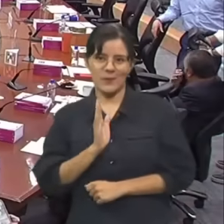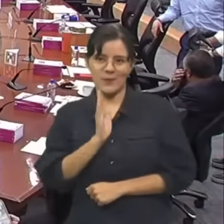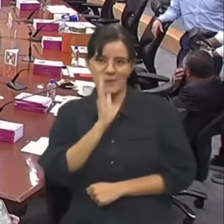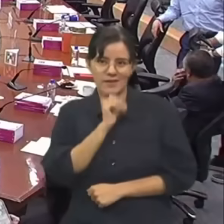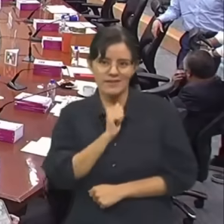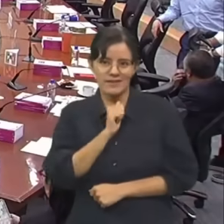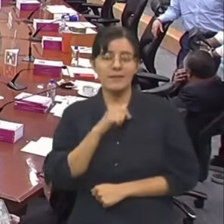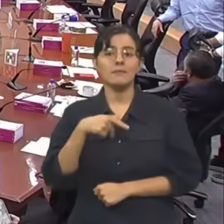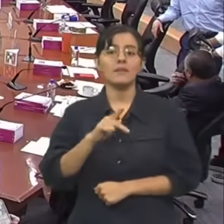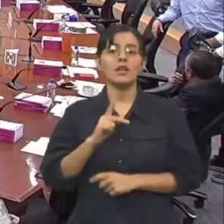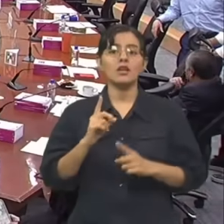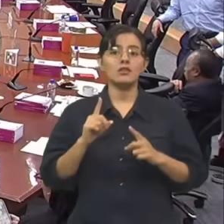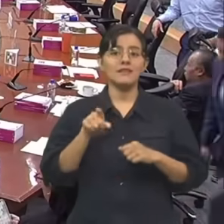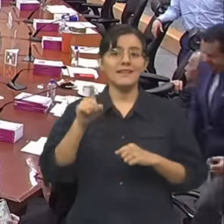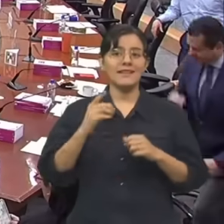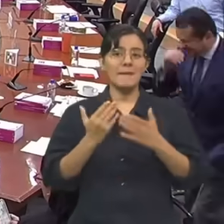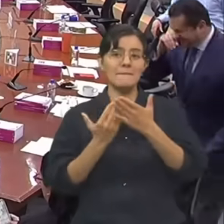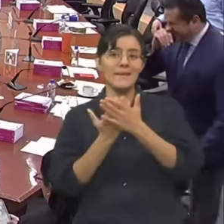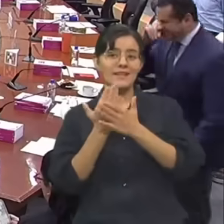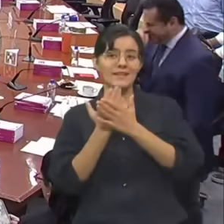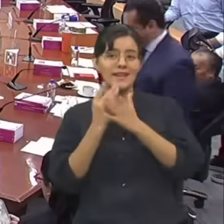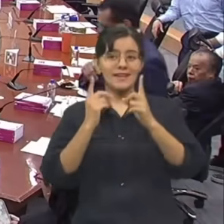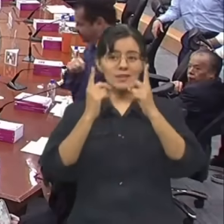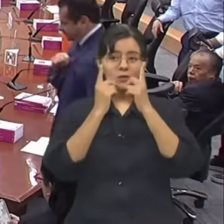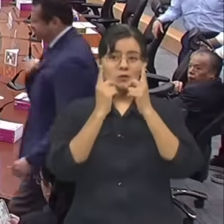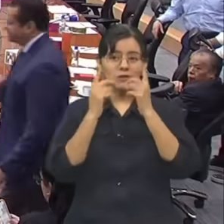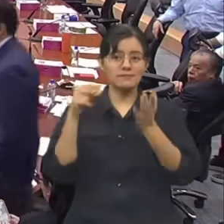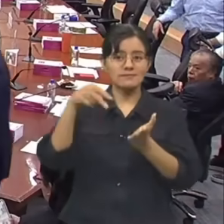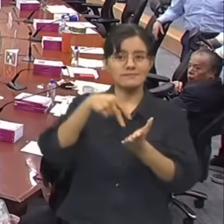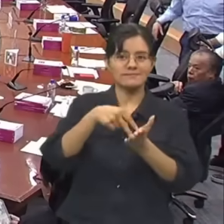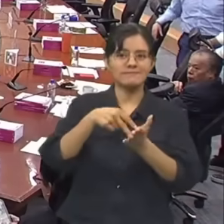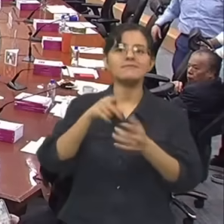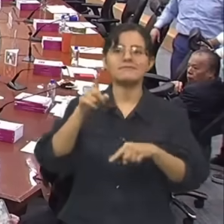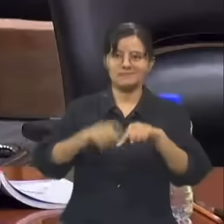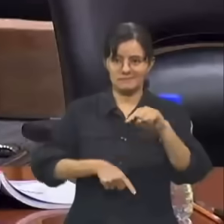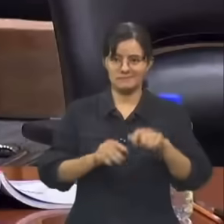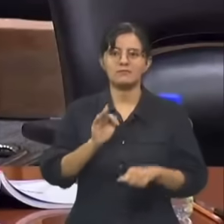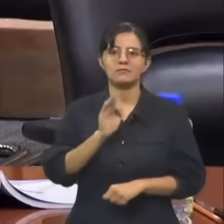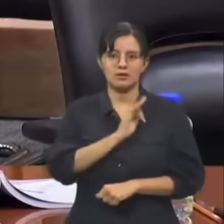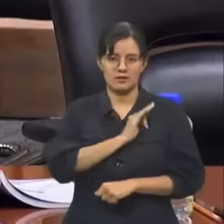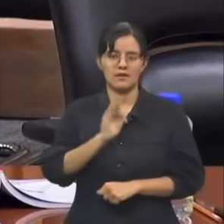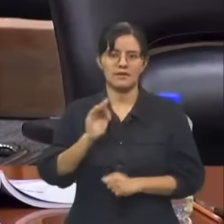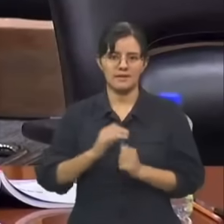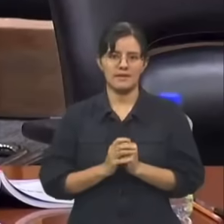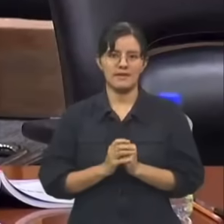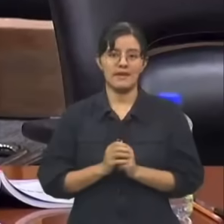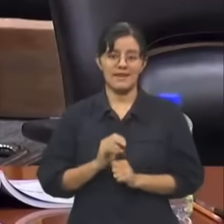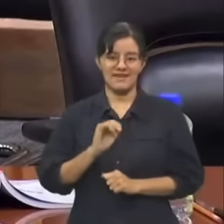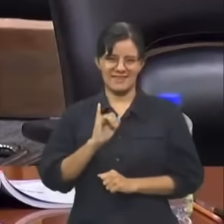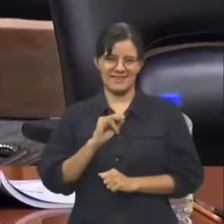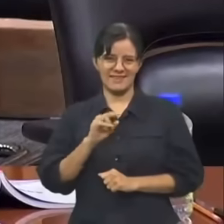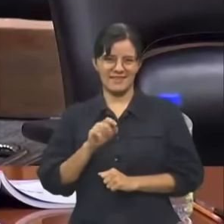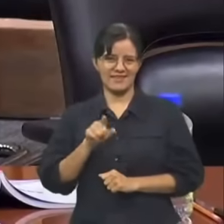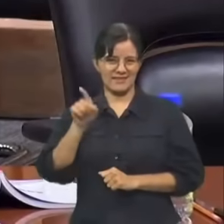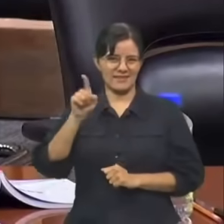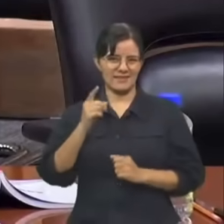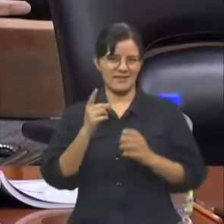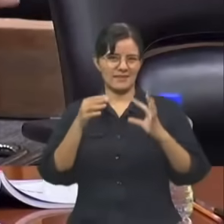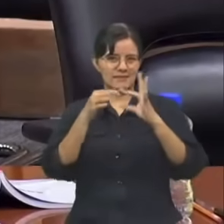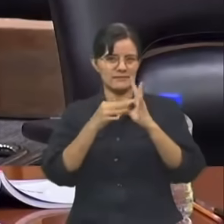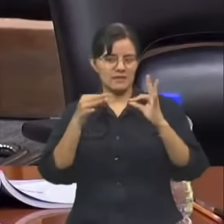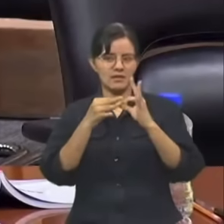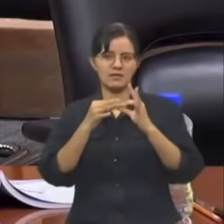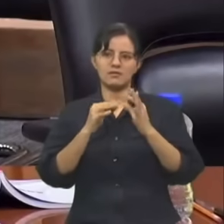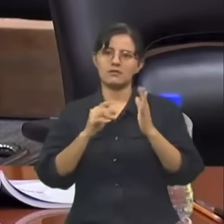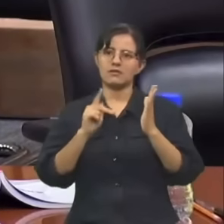bajar las mañaneras sí podía decir que ese instrumento que sistemáticamente estaba